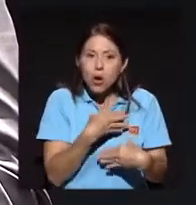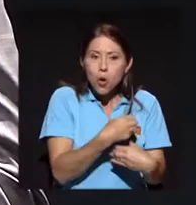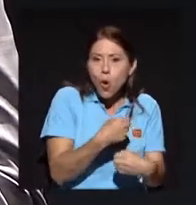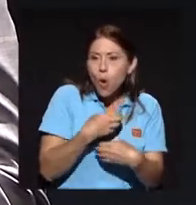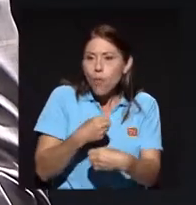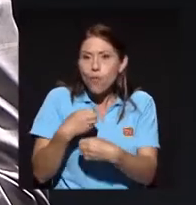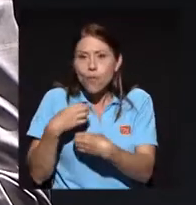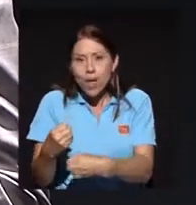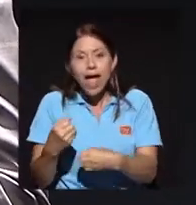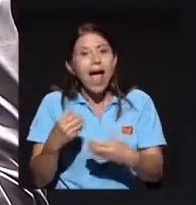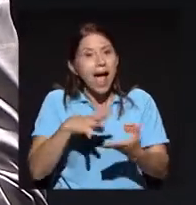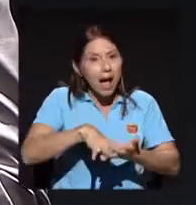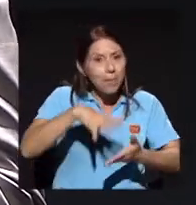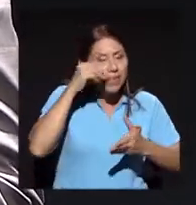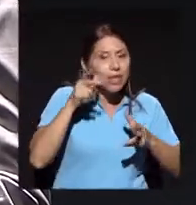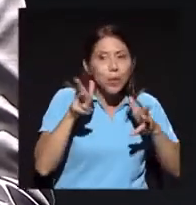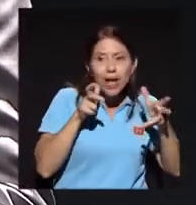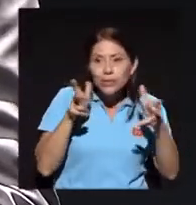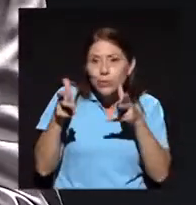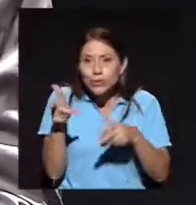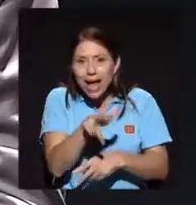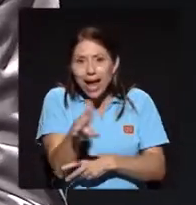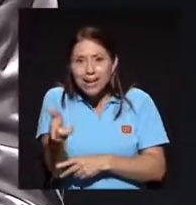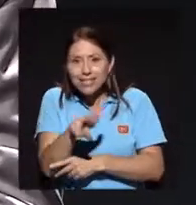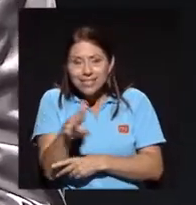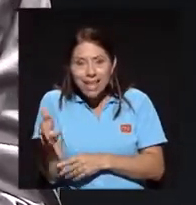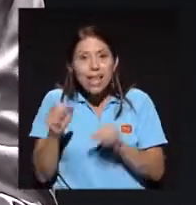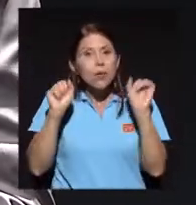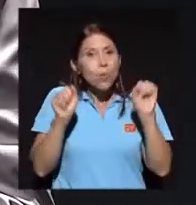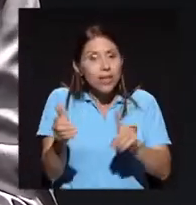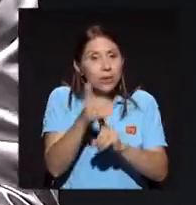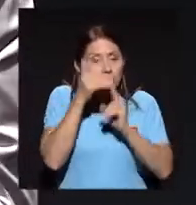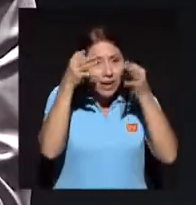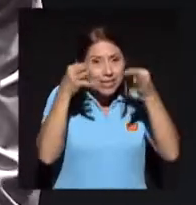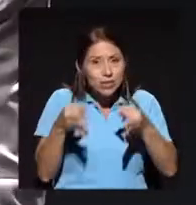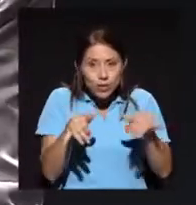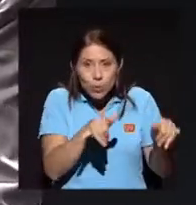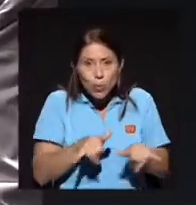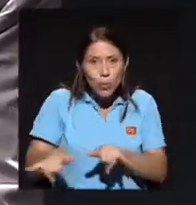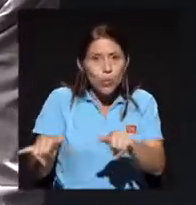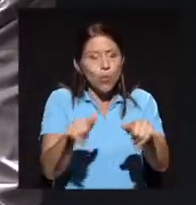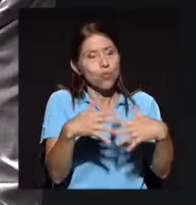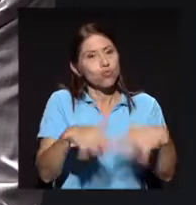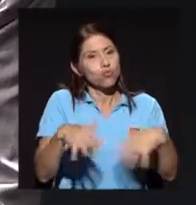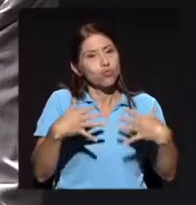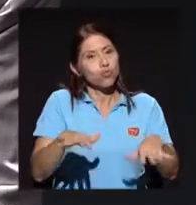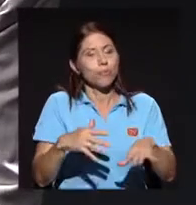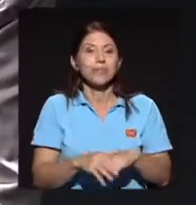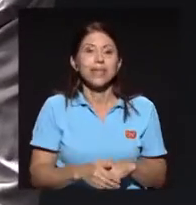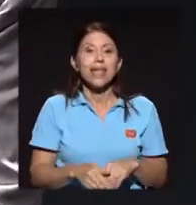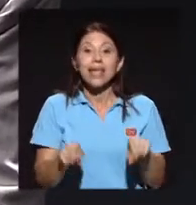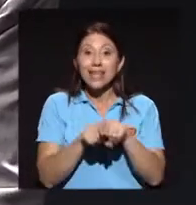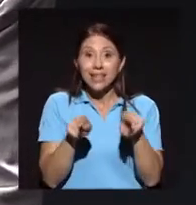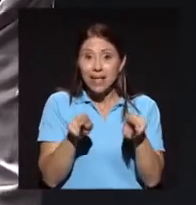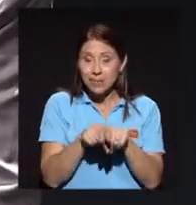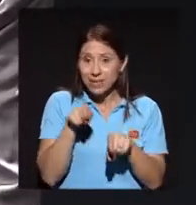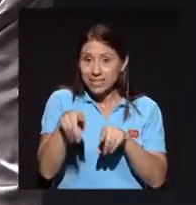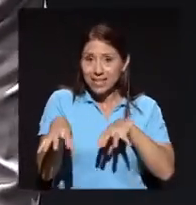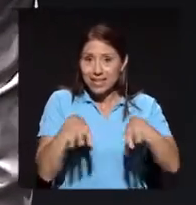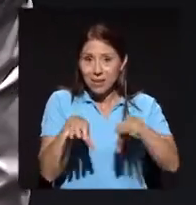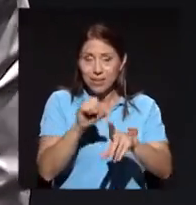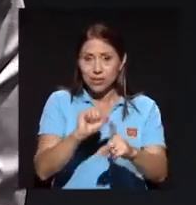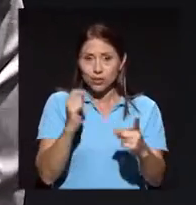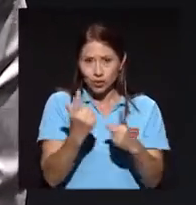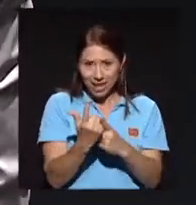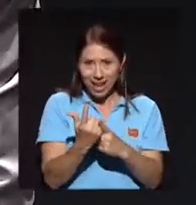aprendido a escucharse ya encontrar el terreno común es valiosísimo y por último aparte de esa dinámica social